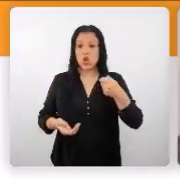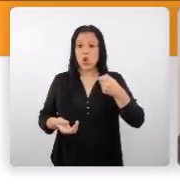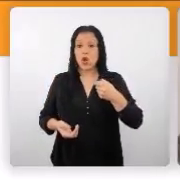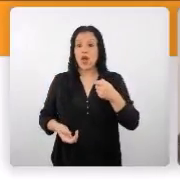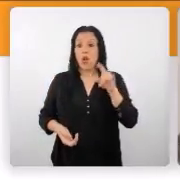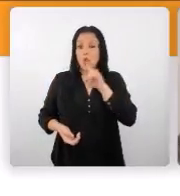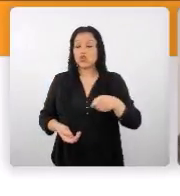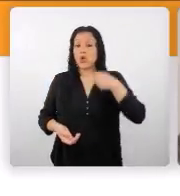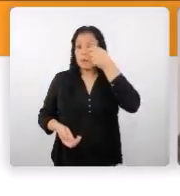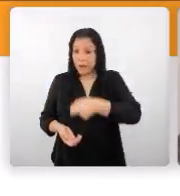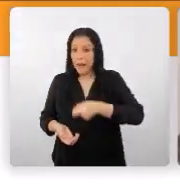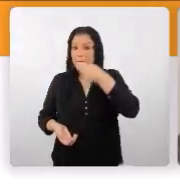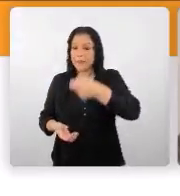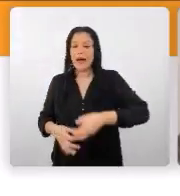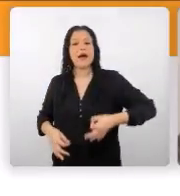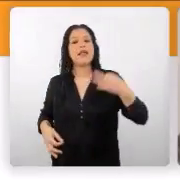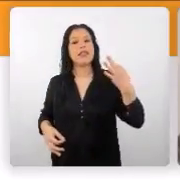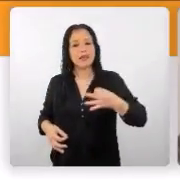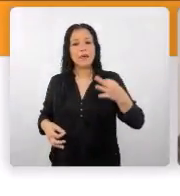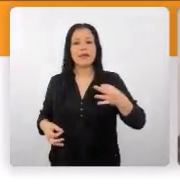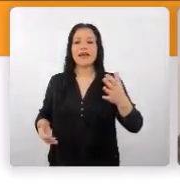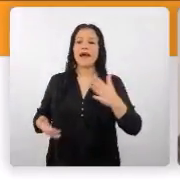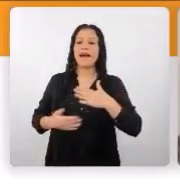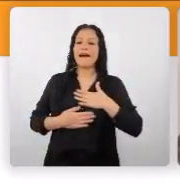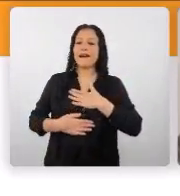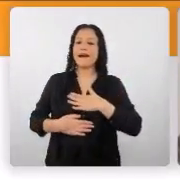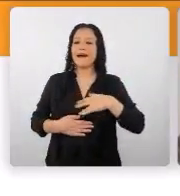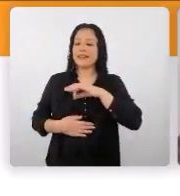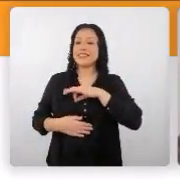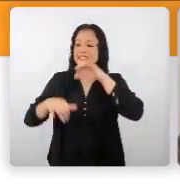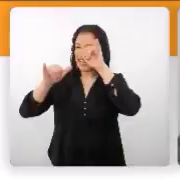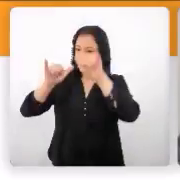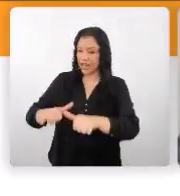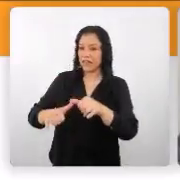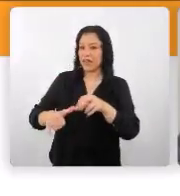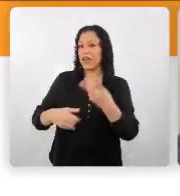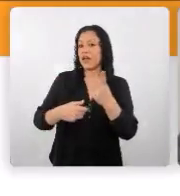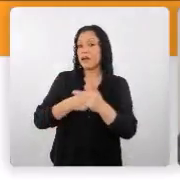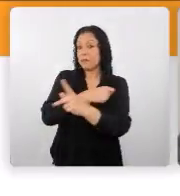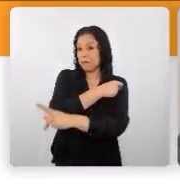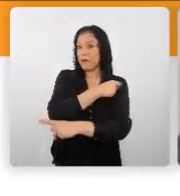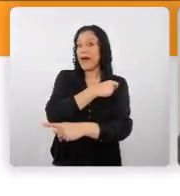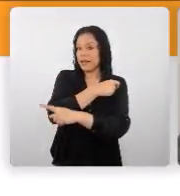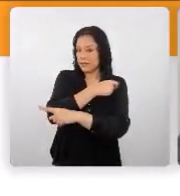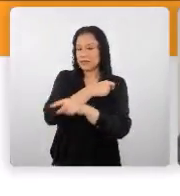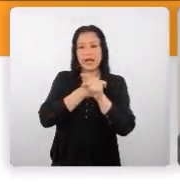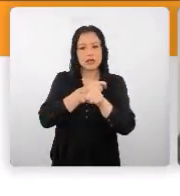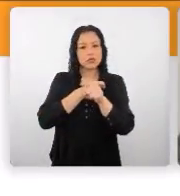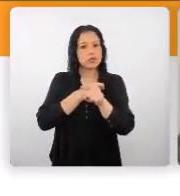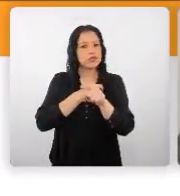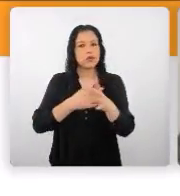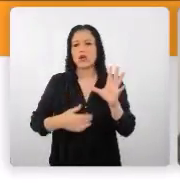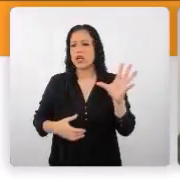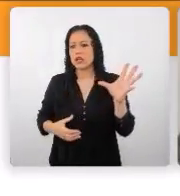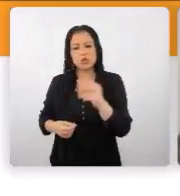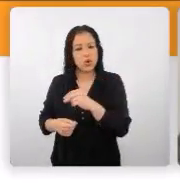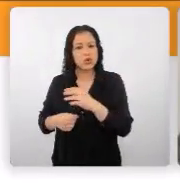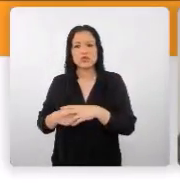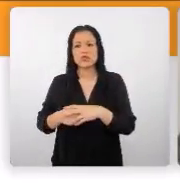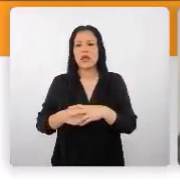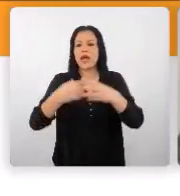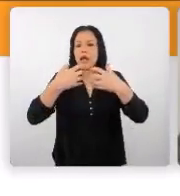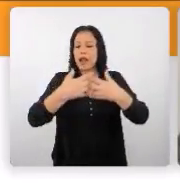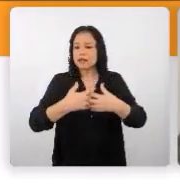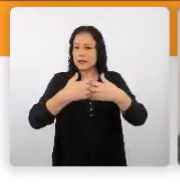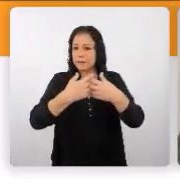sus viajes realmente se quede en el destino, ¿no? Ese es algo que todas las empresas